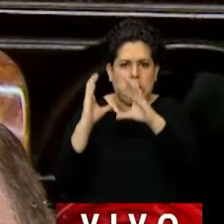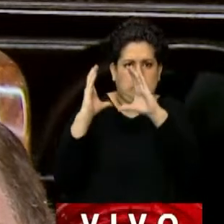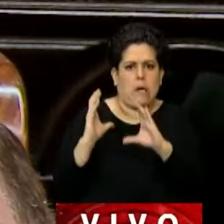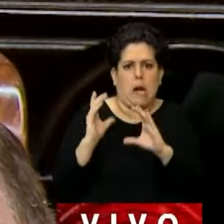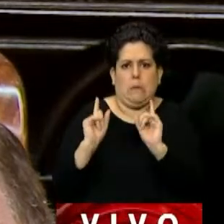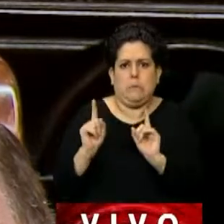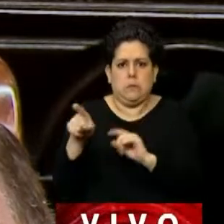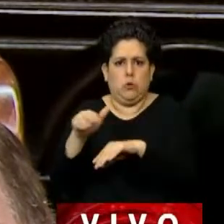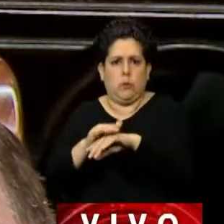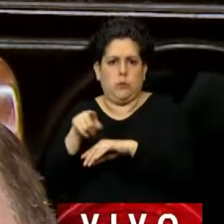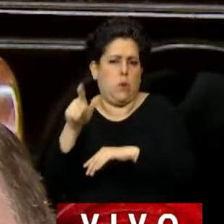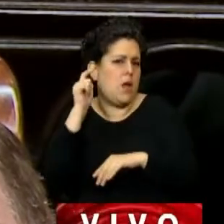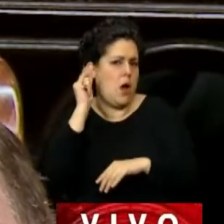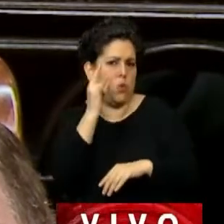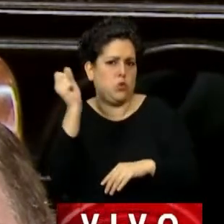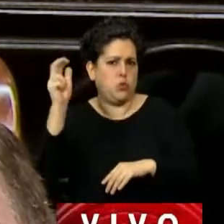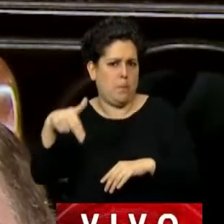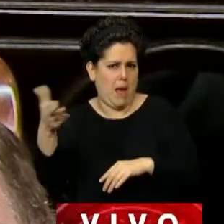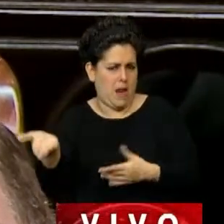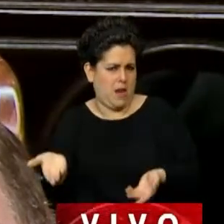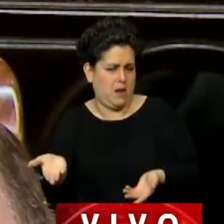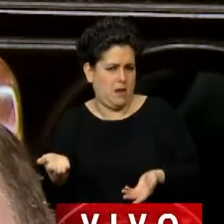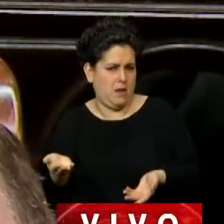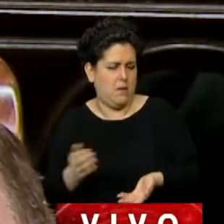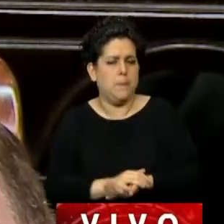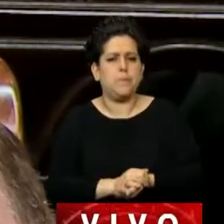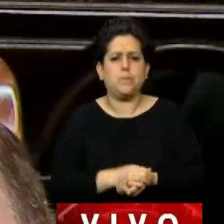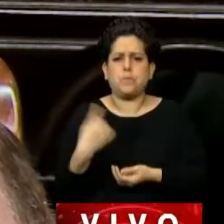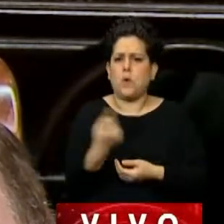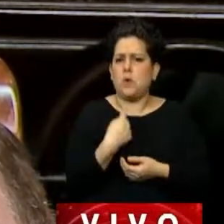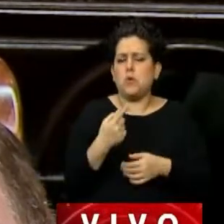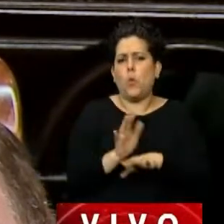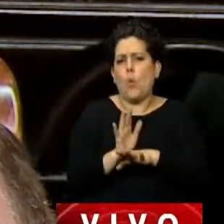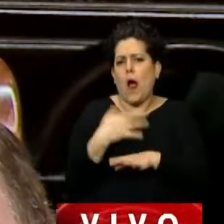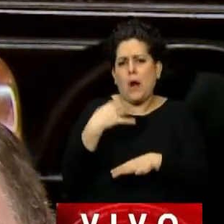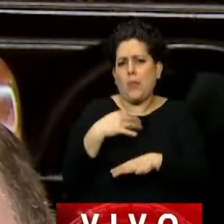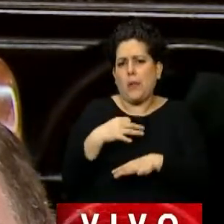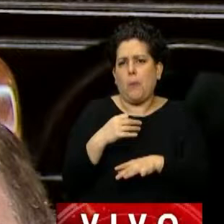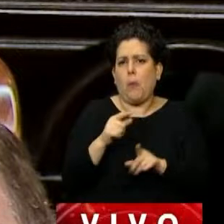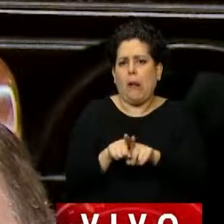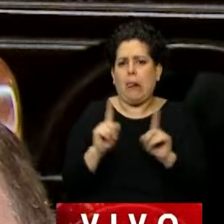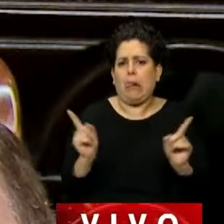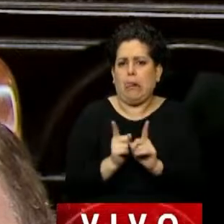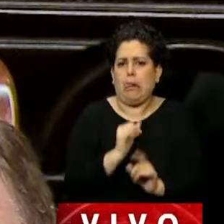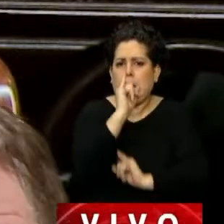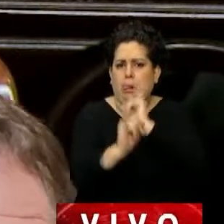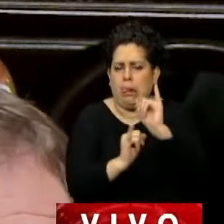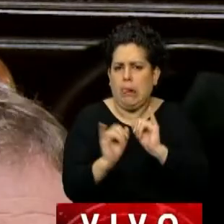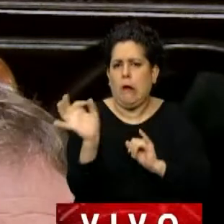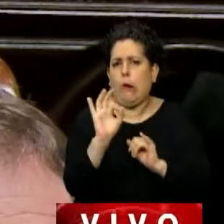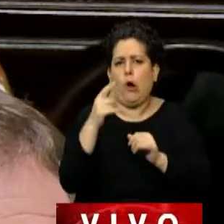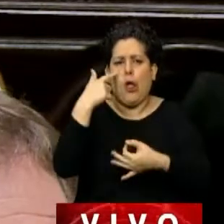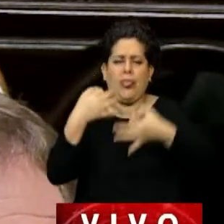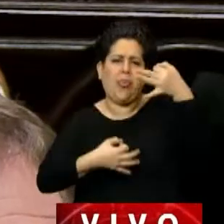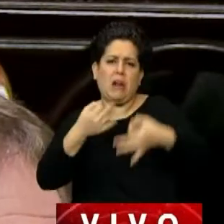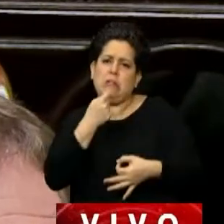Pero si hay algo que no debemos hacer es simplificar las cosas. No podemos caer en el diagnóstico